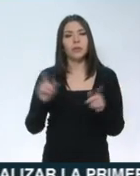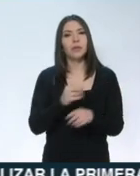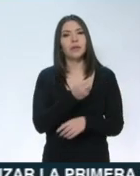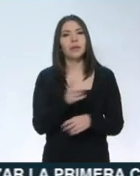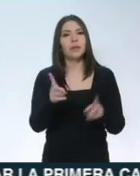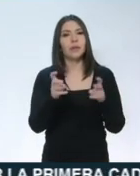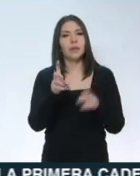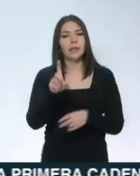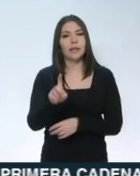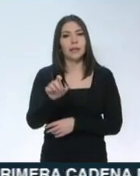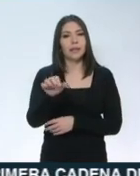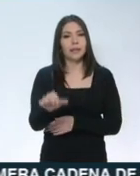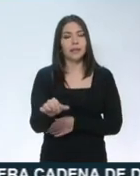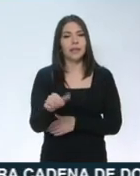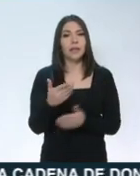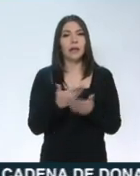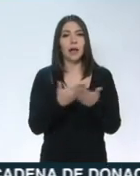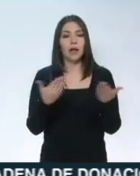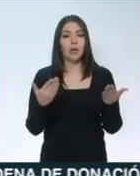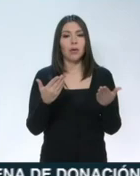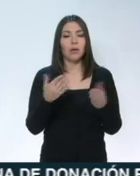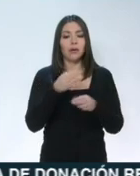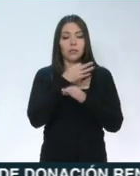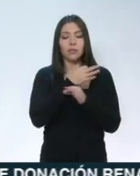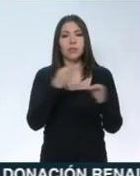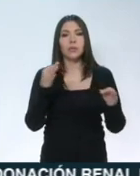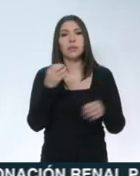ahora el informe son 70